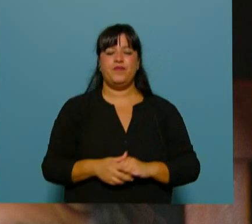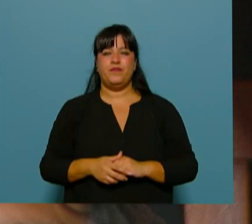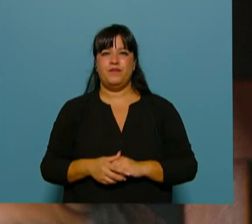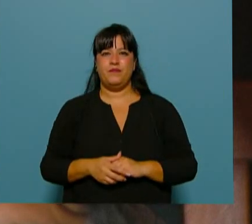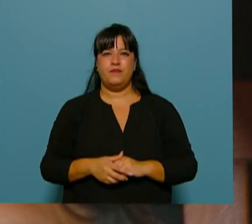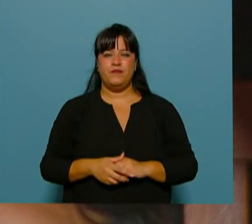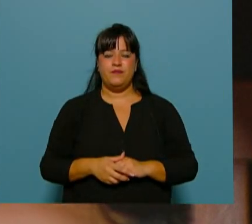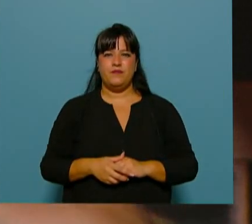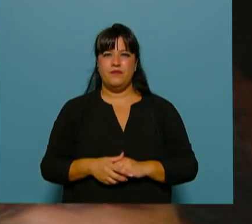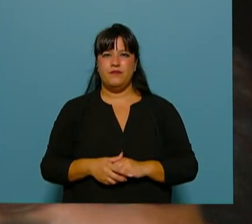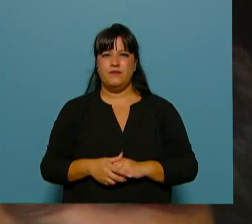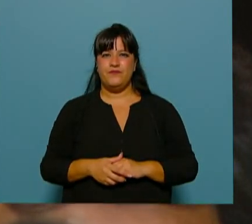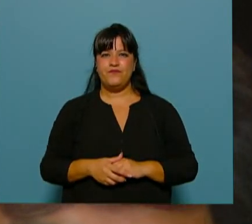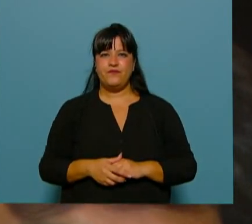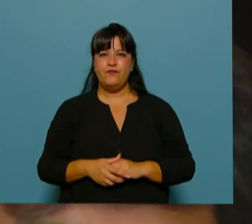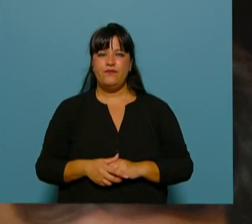década.